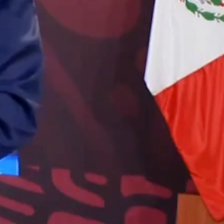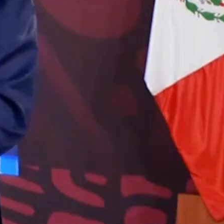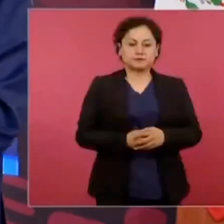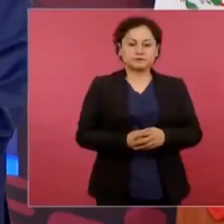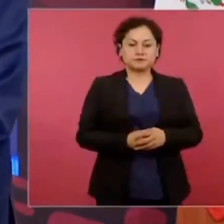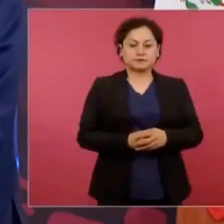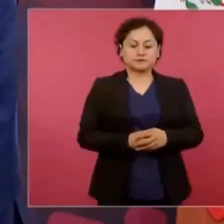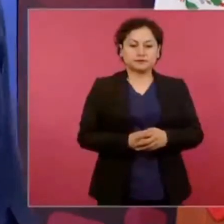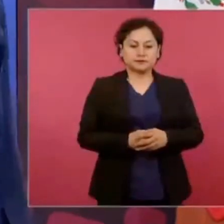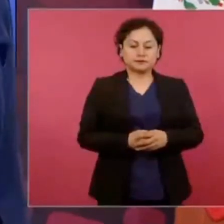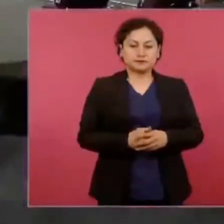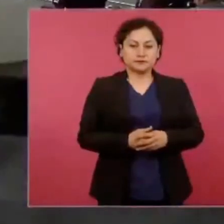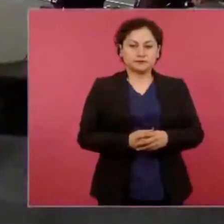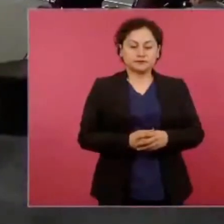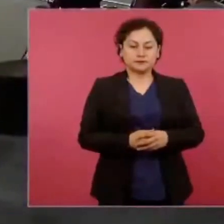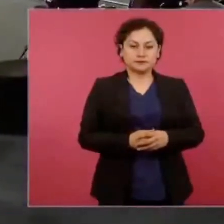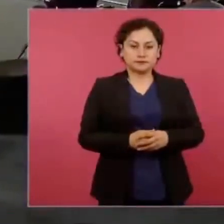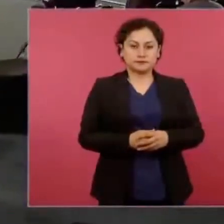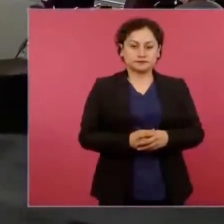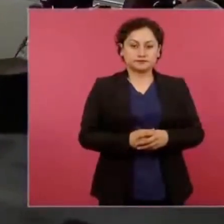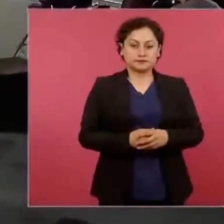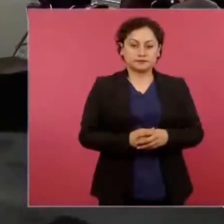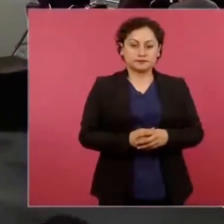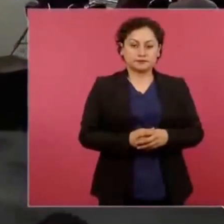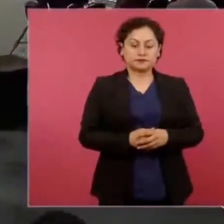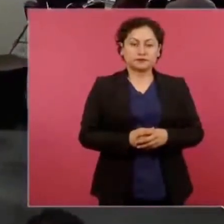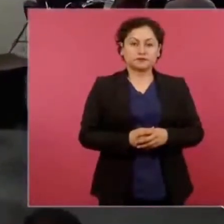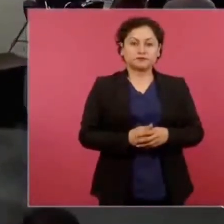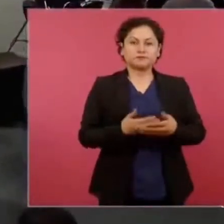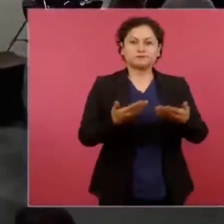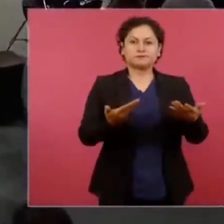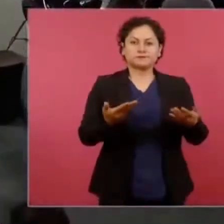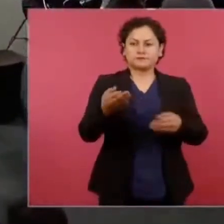¿Cuál era la consigna del vasallo?